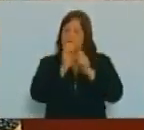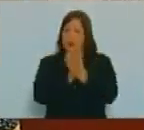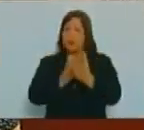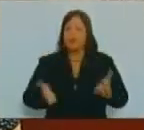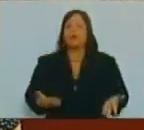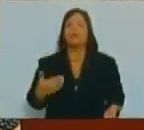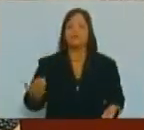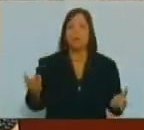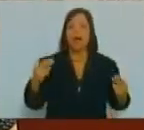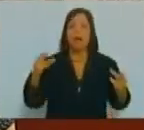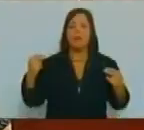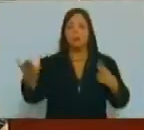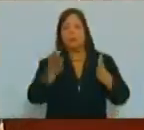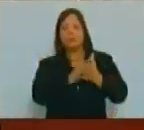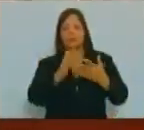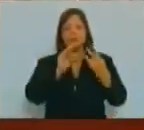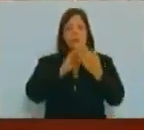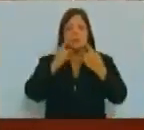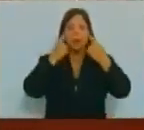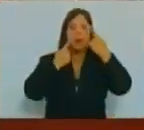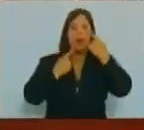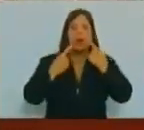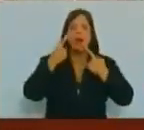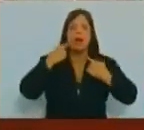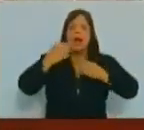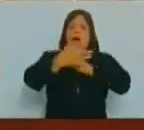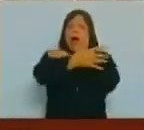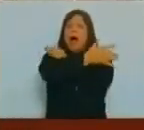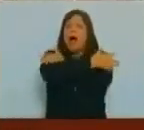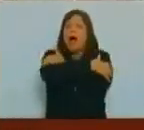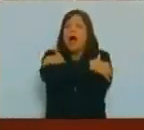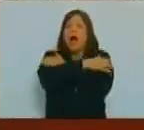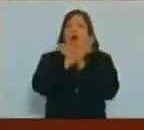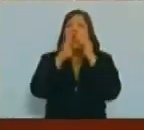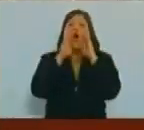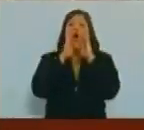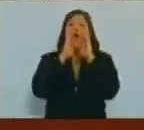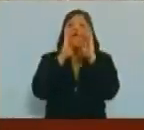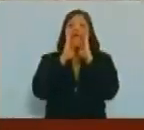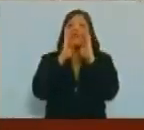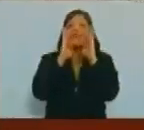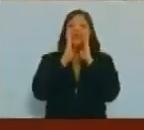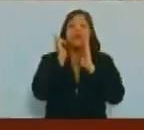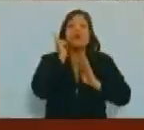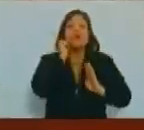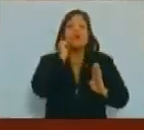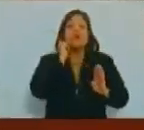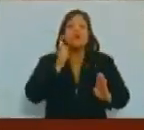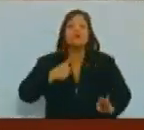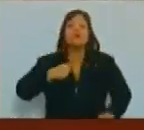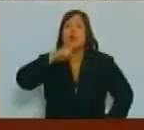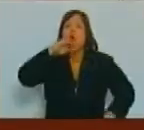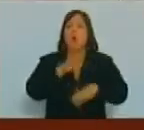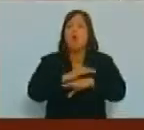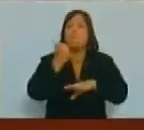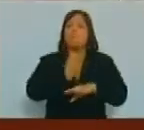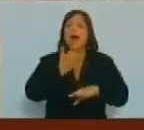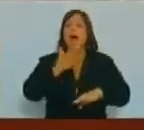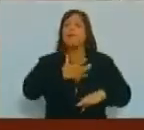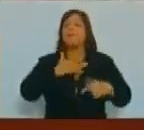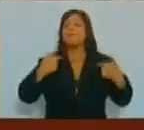ella y ella llorando me abrazó y me hizo una confesión le dijo yo me siento culpable